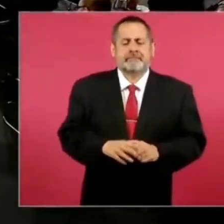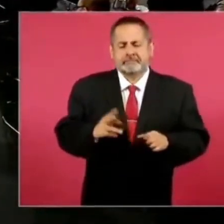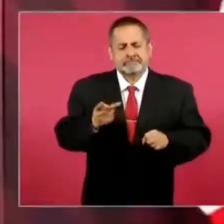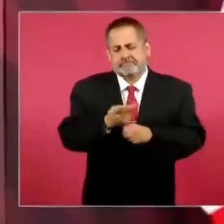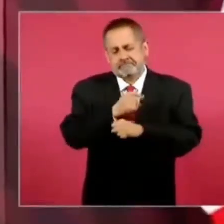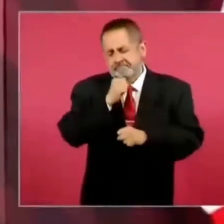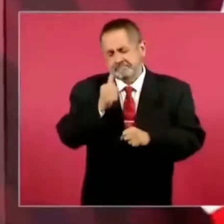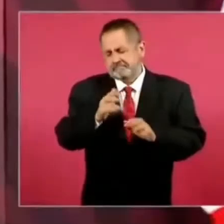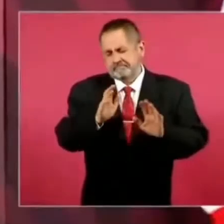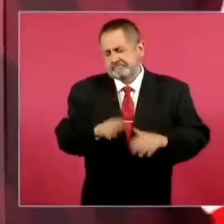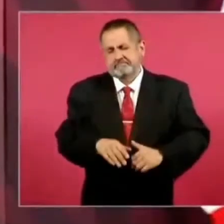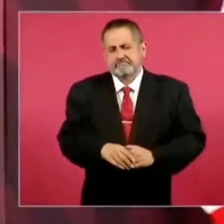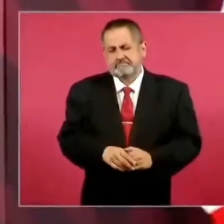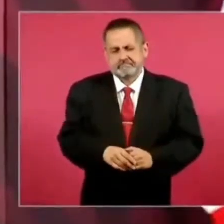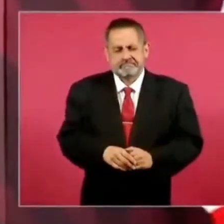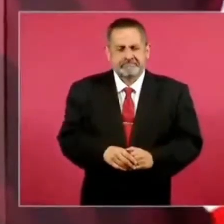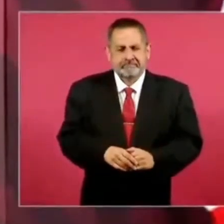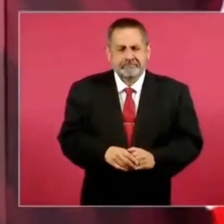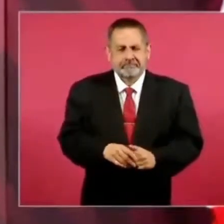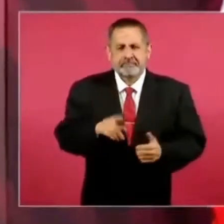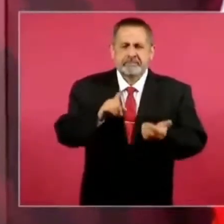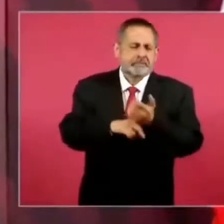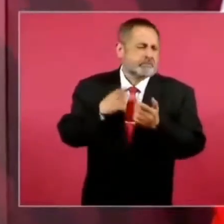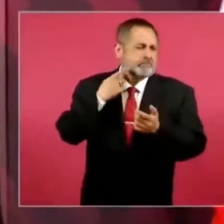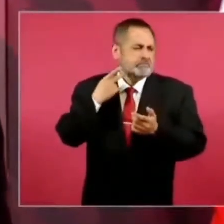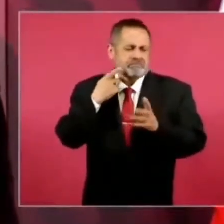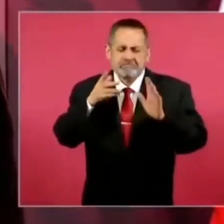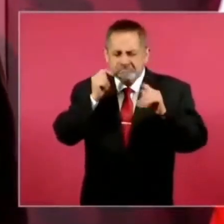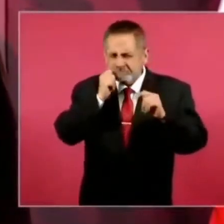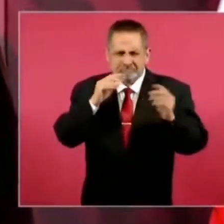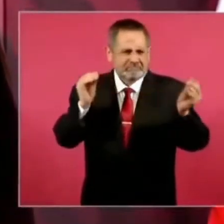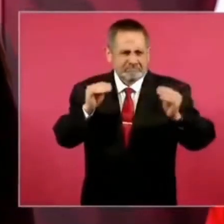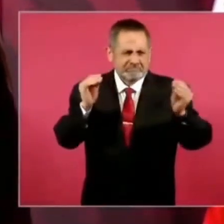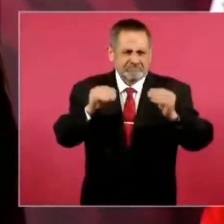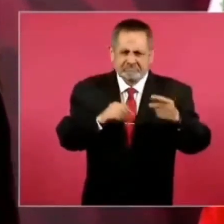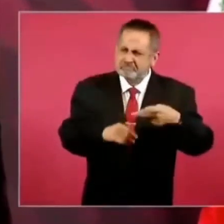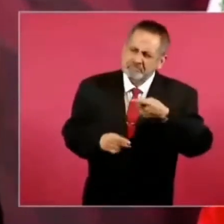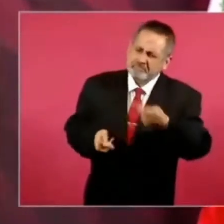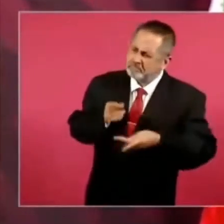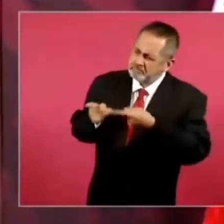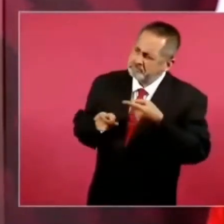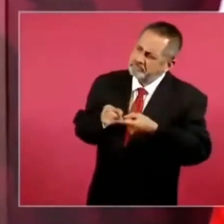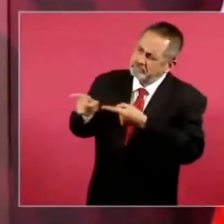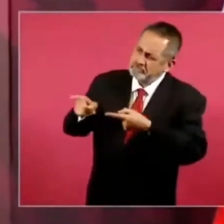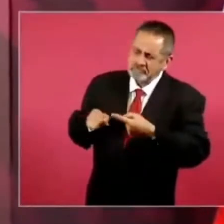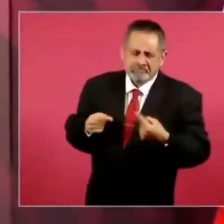nada en lo político, los cuestionamientos son normales.